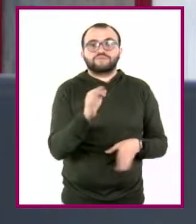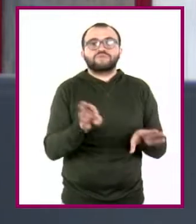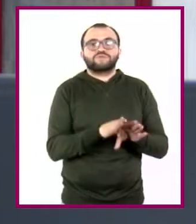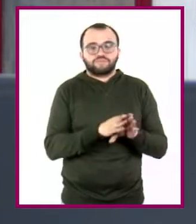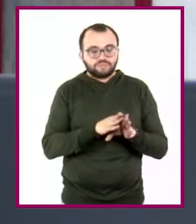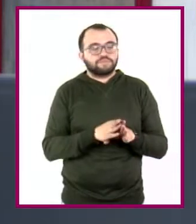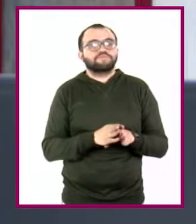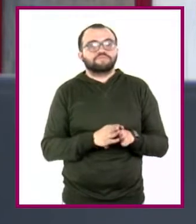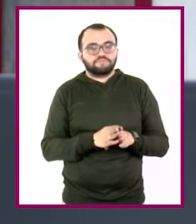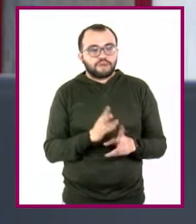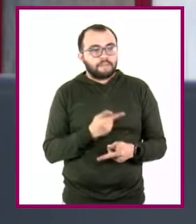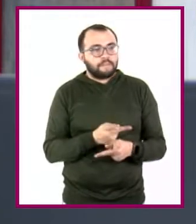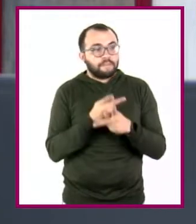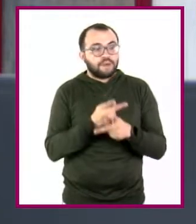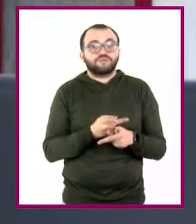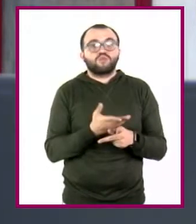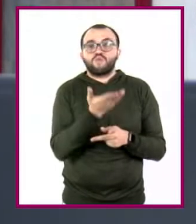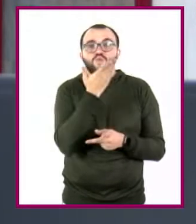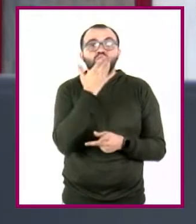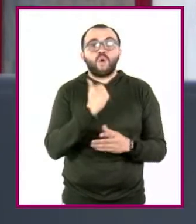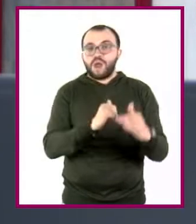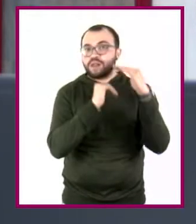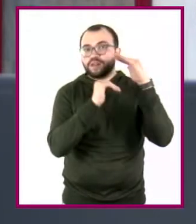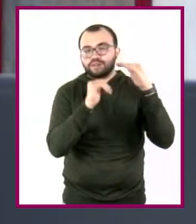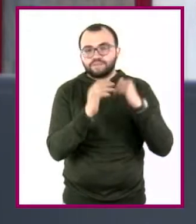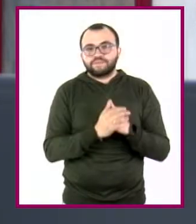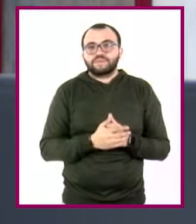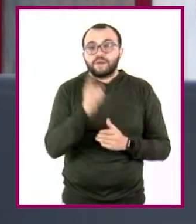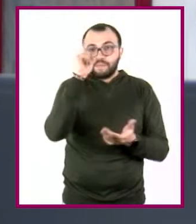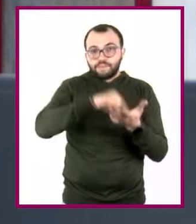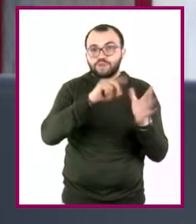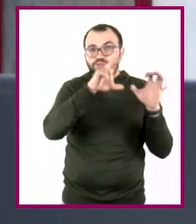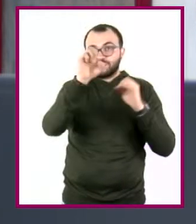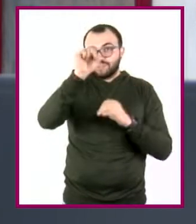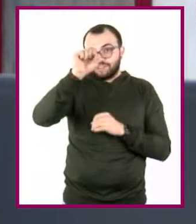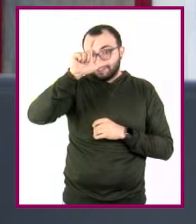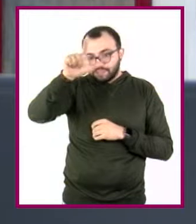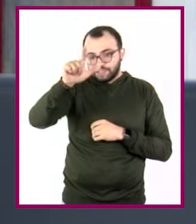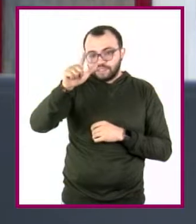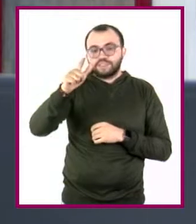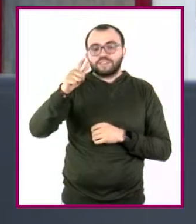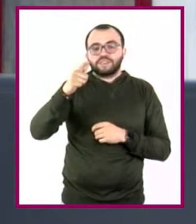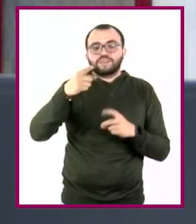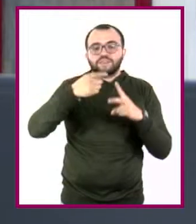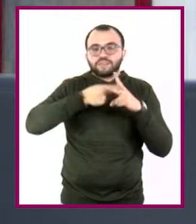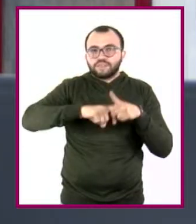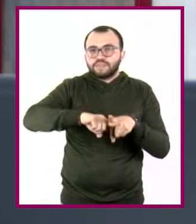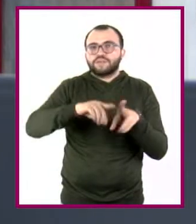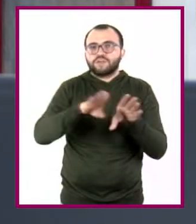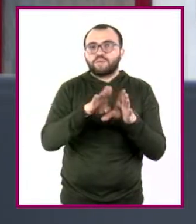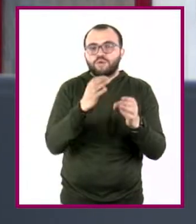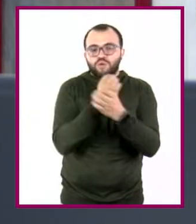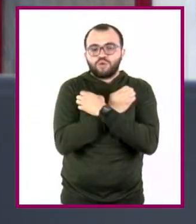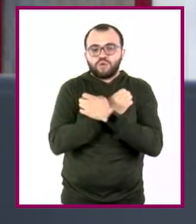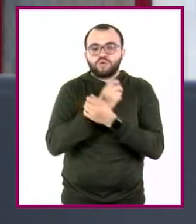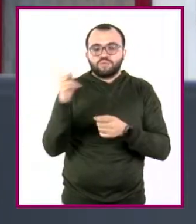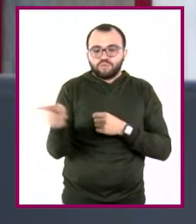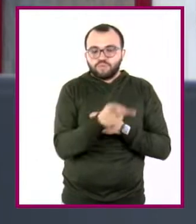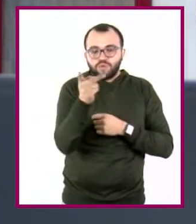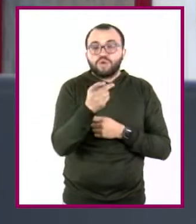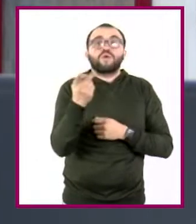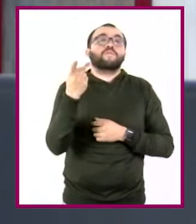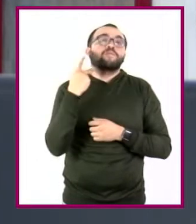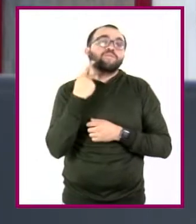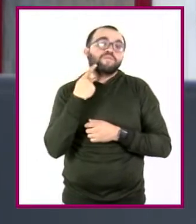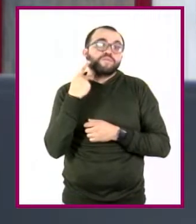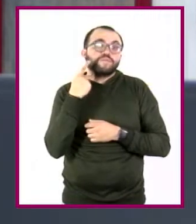restricciones. En 1867 se promulgó la Ley de Organización de la Educación Pública. La Constitución Política de los